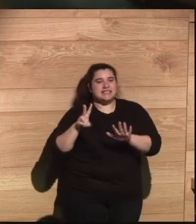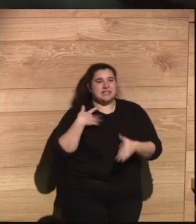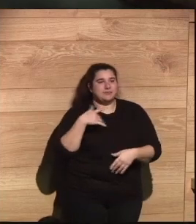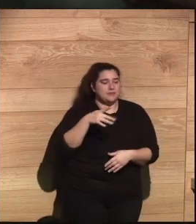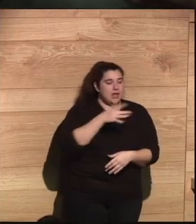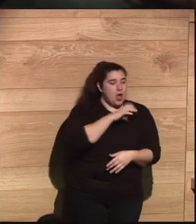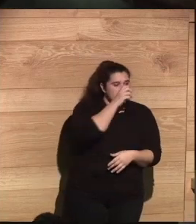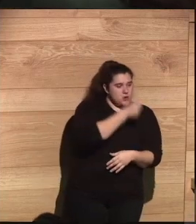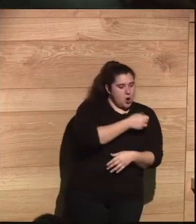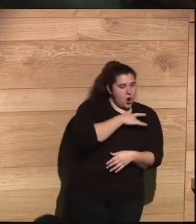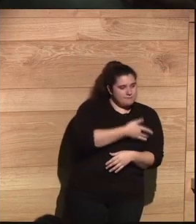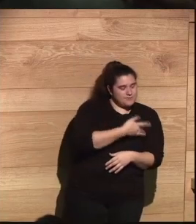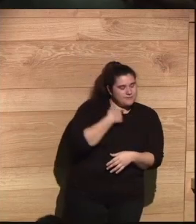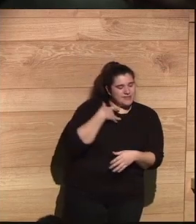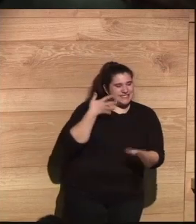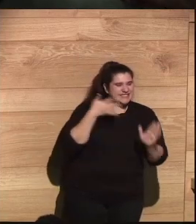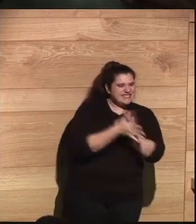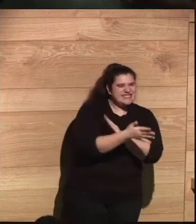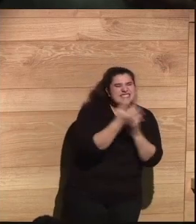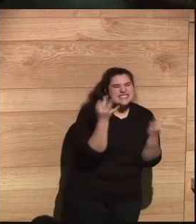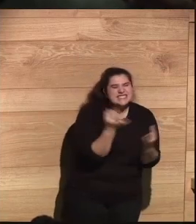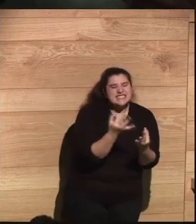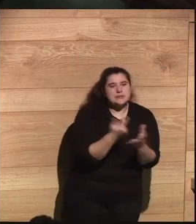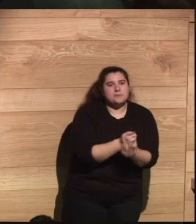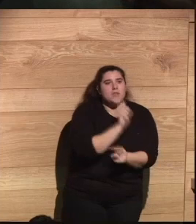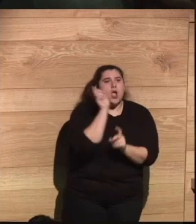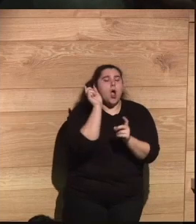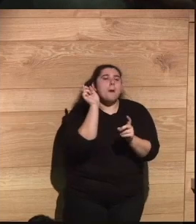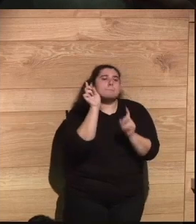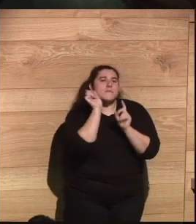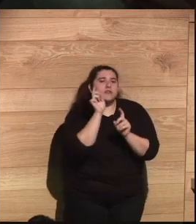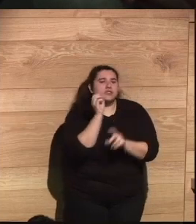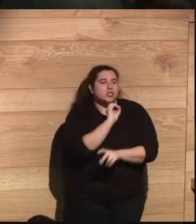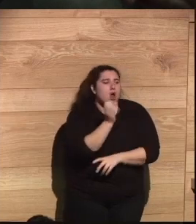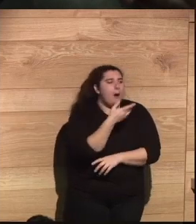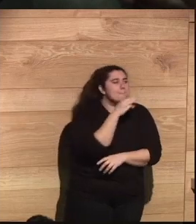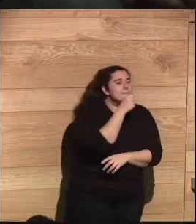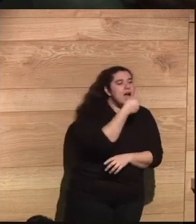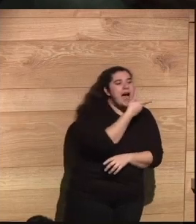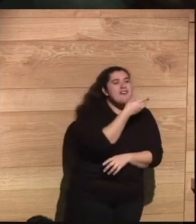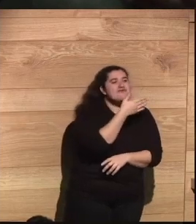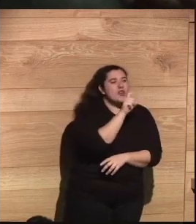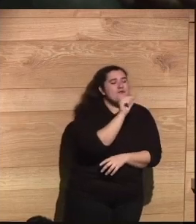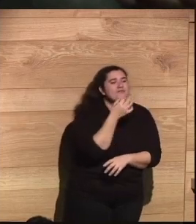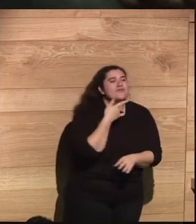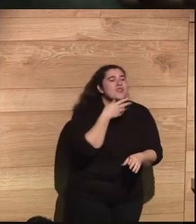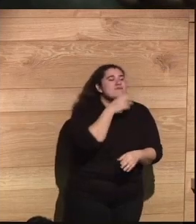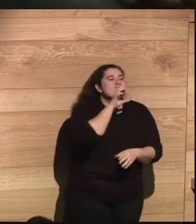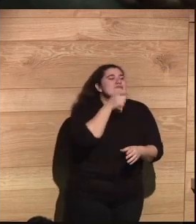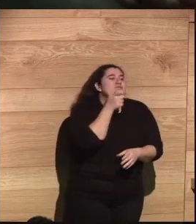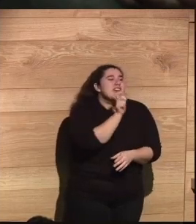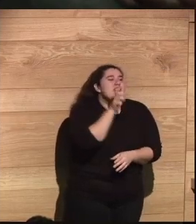significa brujo en el amor. Y te dice, profesor o Pablo, ¿por qué se llama brujo? ¿Y